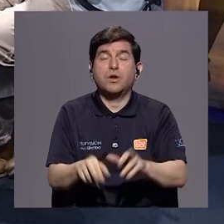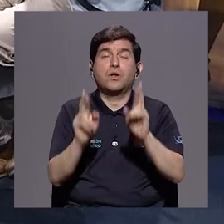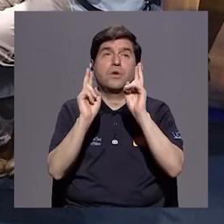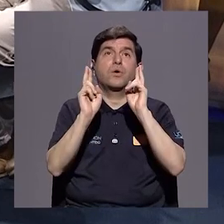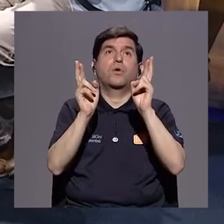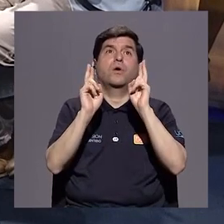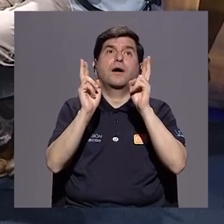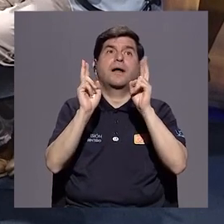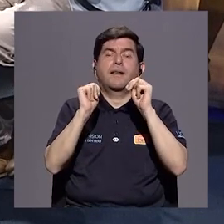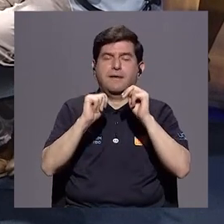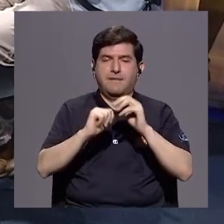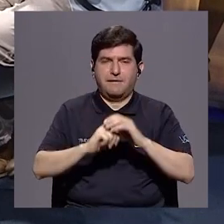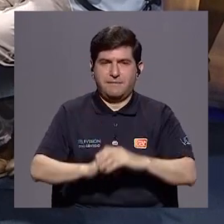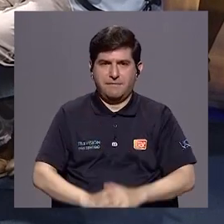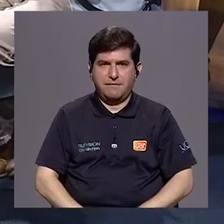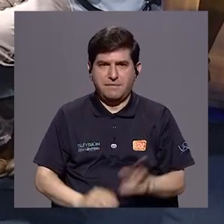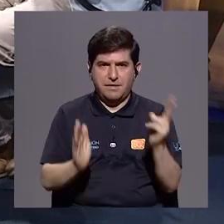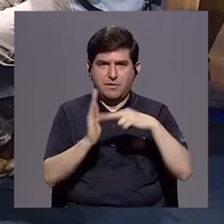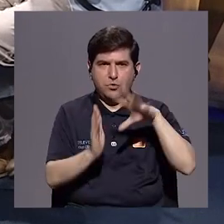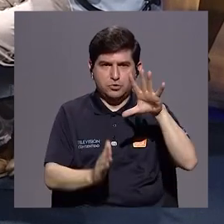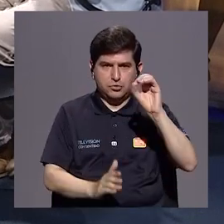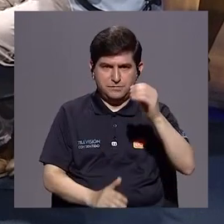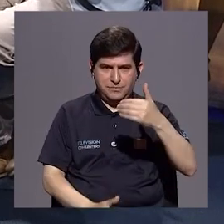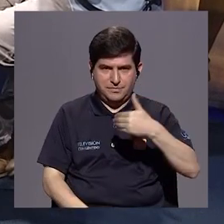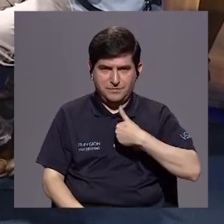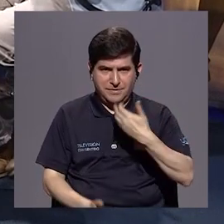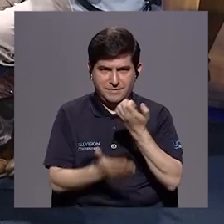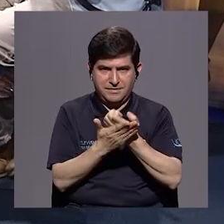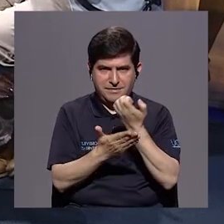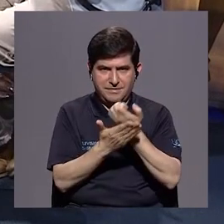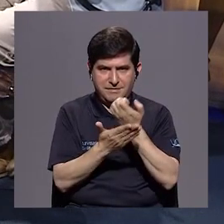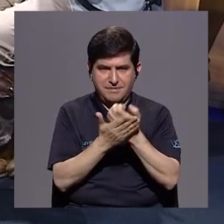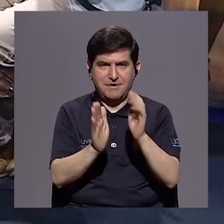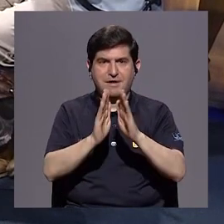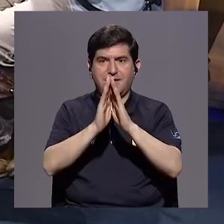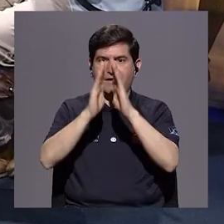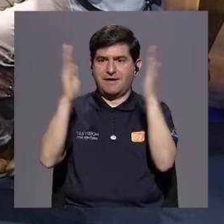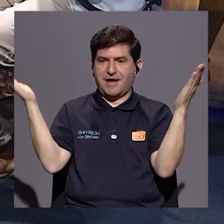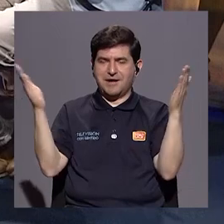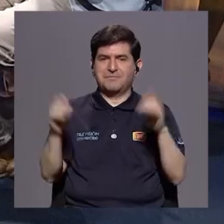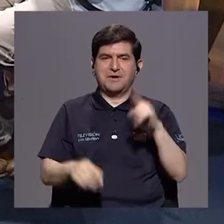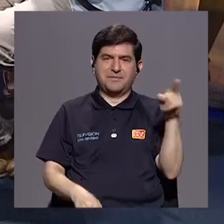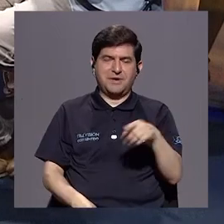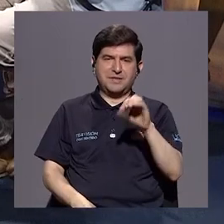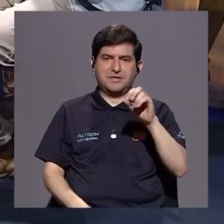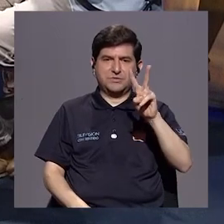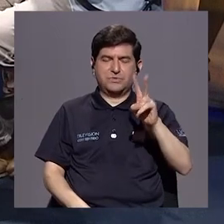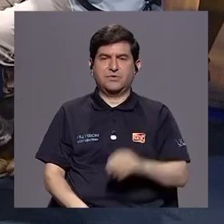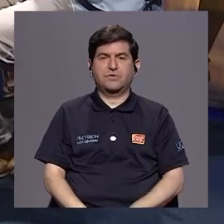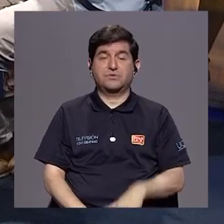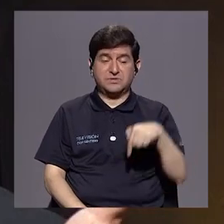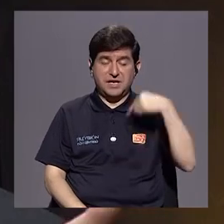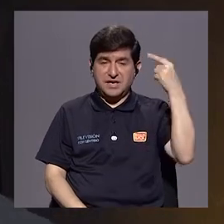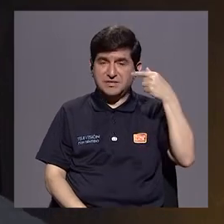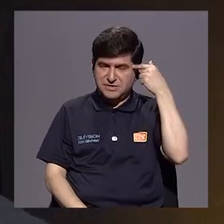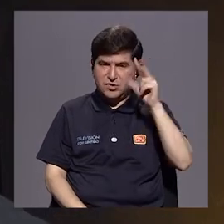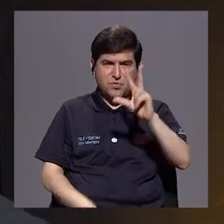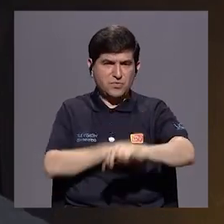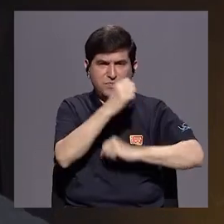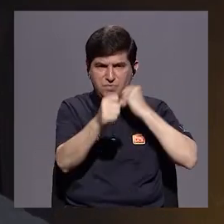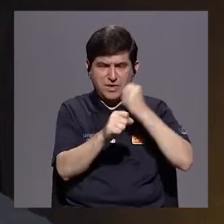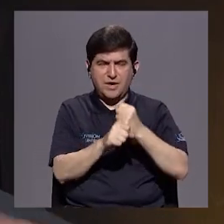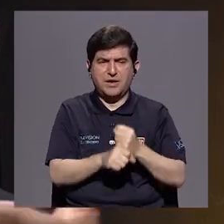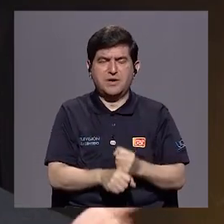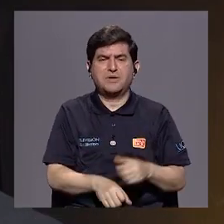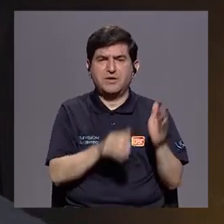ojalá en el 2050 tener una economía ampliamente de escala mares de este gobierno le quedan tres años y